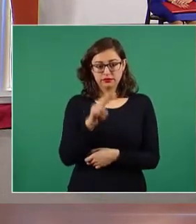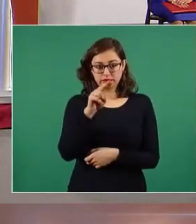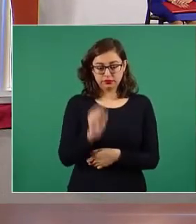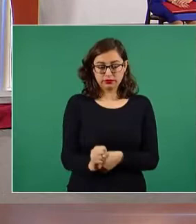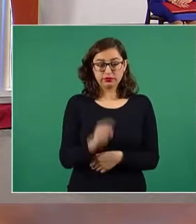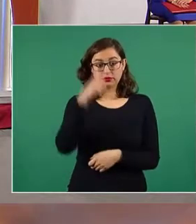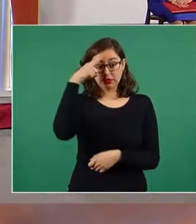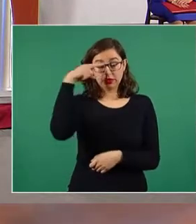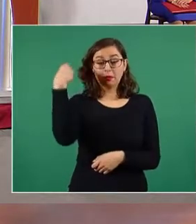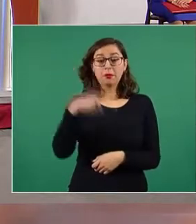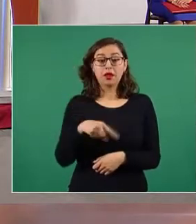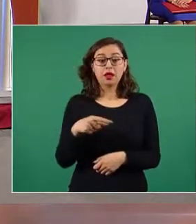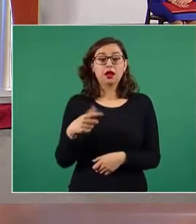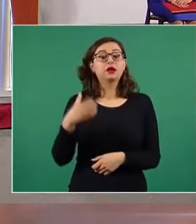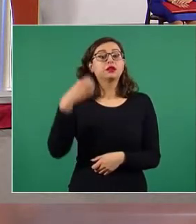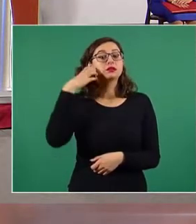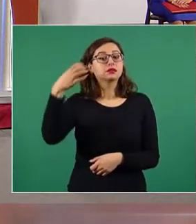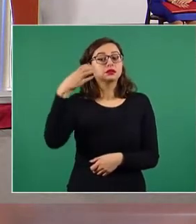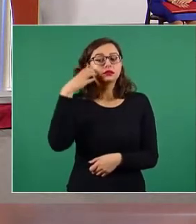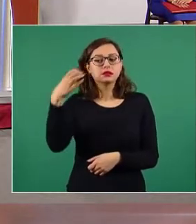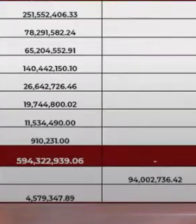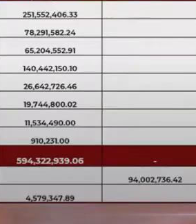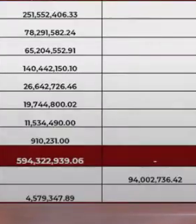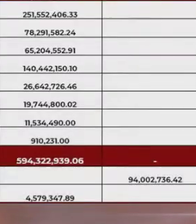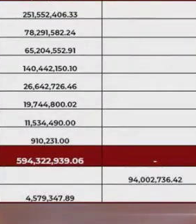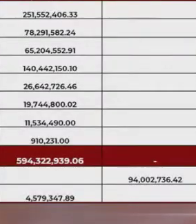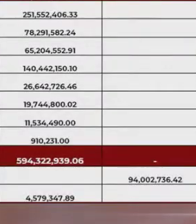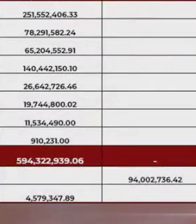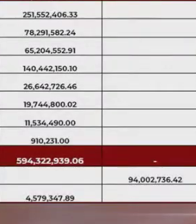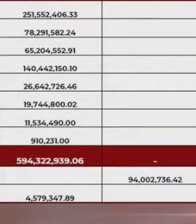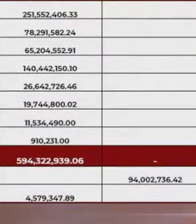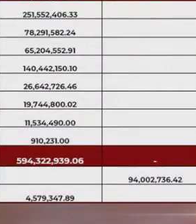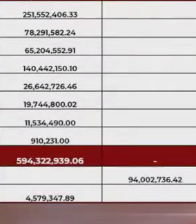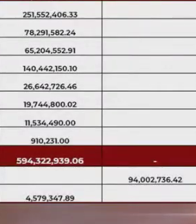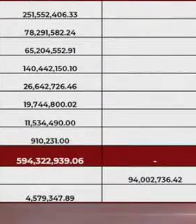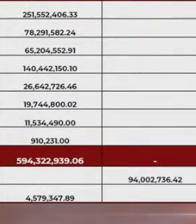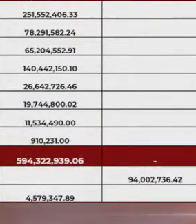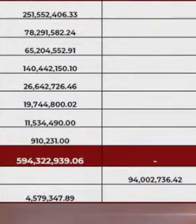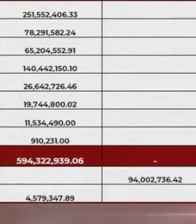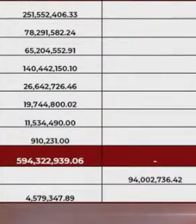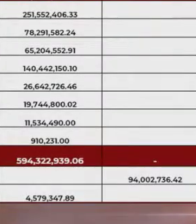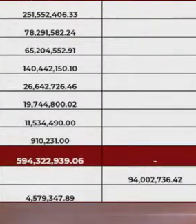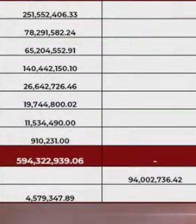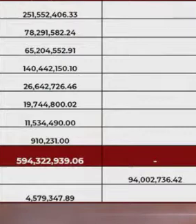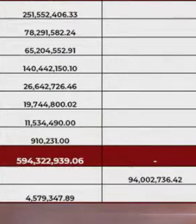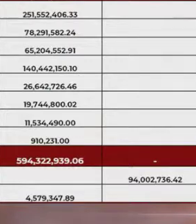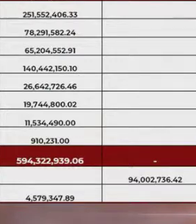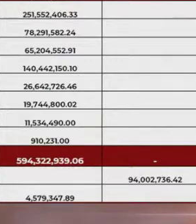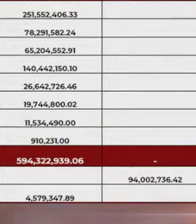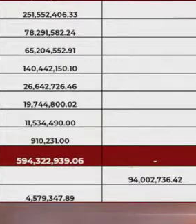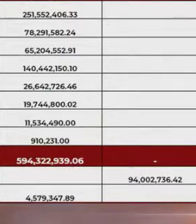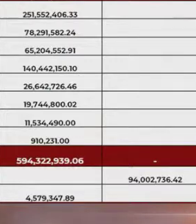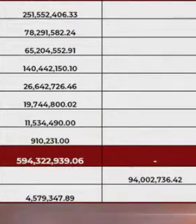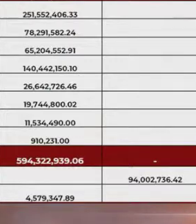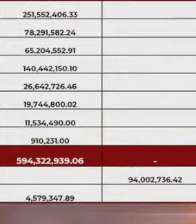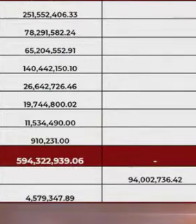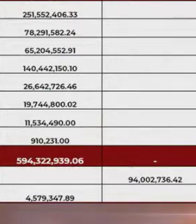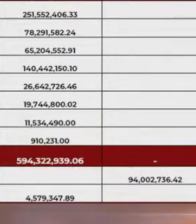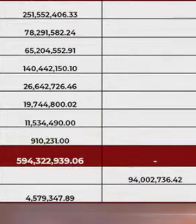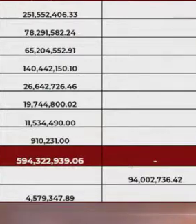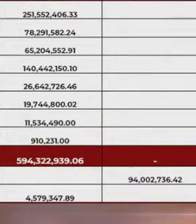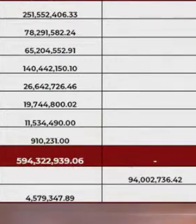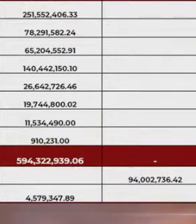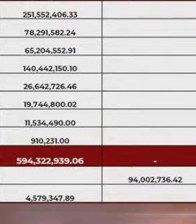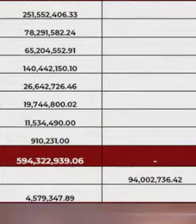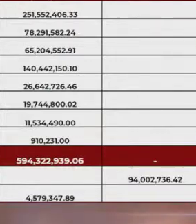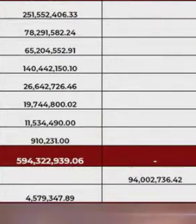de 32 millones de dólares y gobiernos estatales, incluyendo los gobiernos del estado de Veracruz en la época de